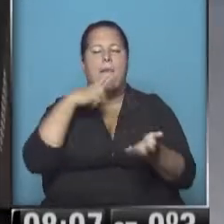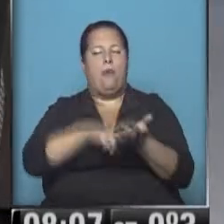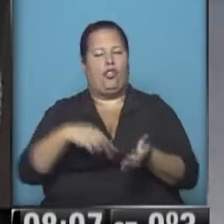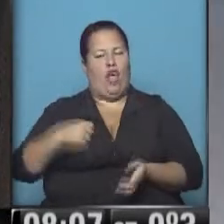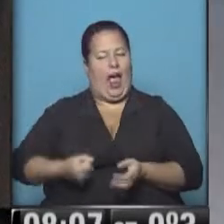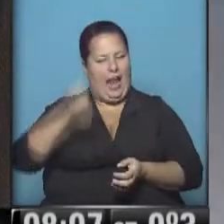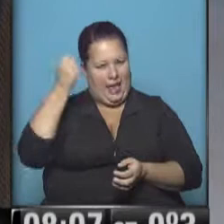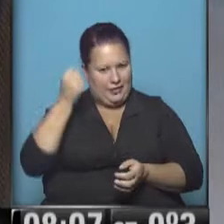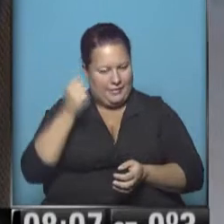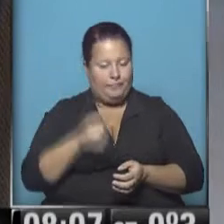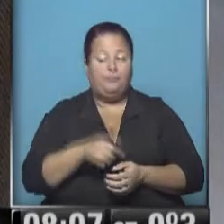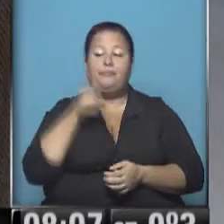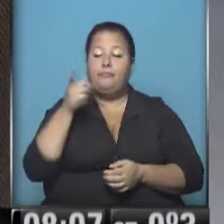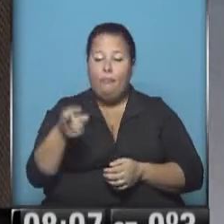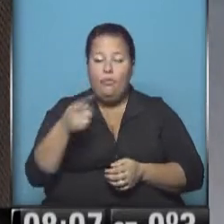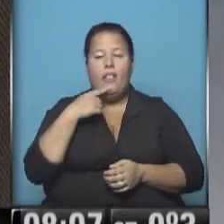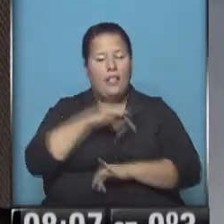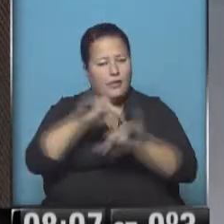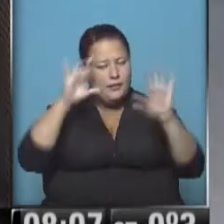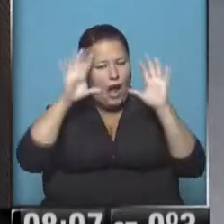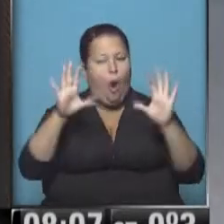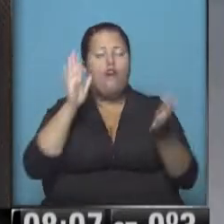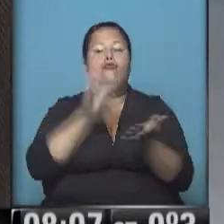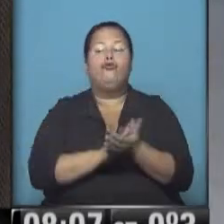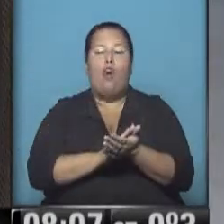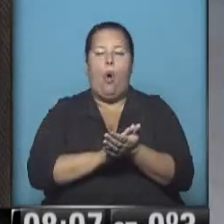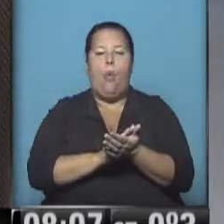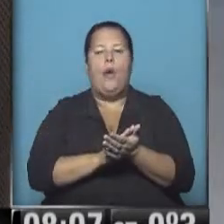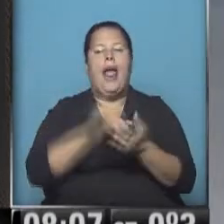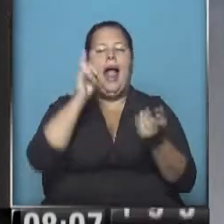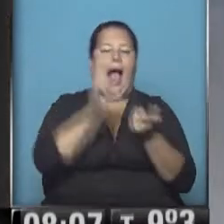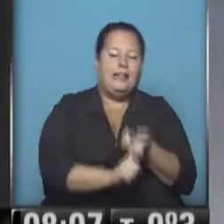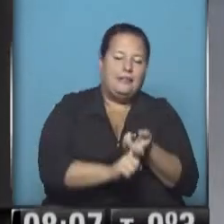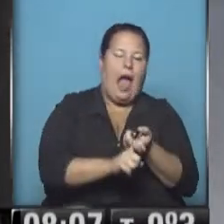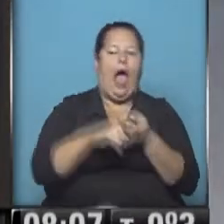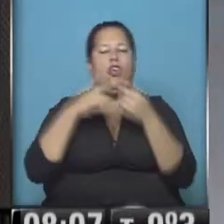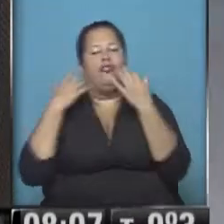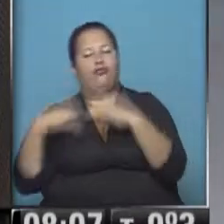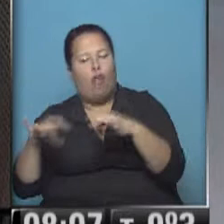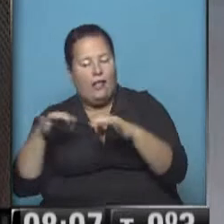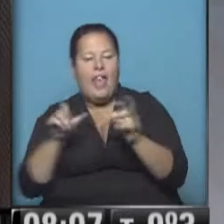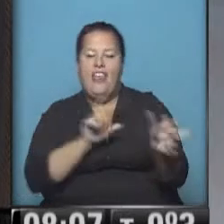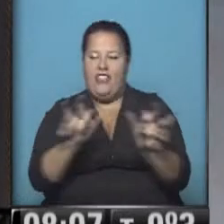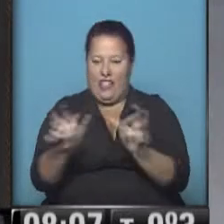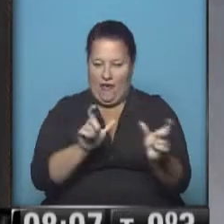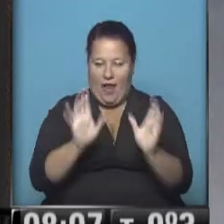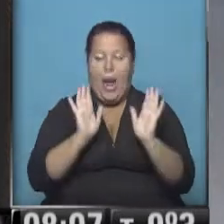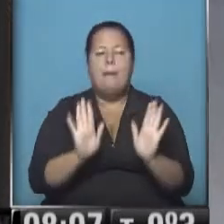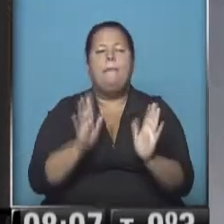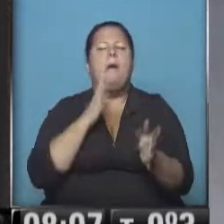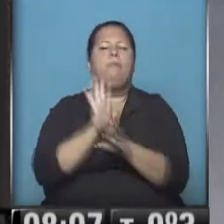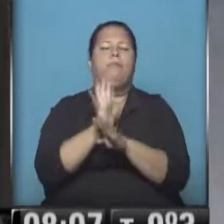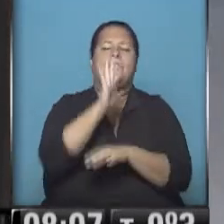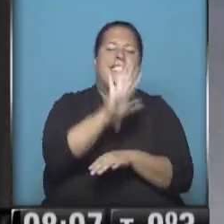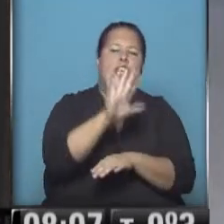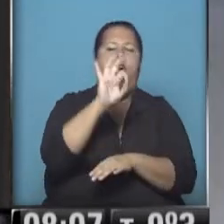las ganancias. Él recordó que si hablamos de los casados o los solteros, hay una diferencia, pero representa entre un